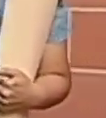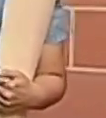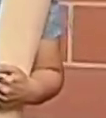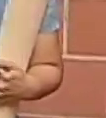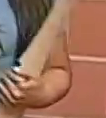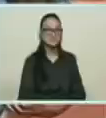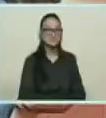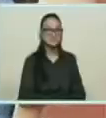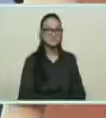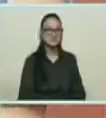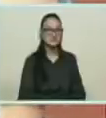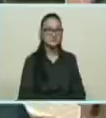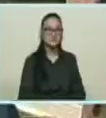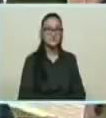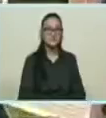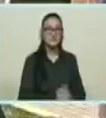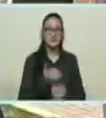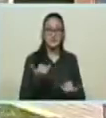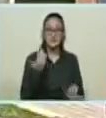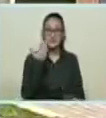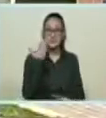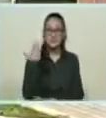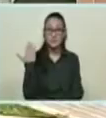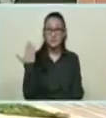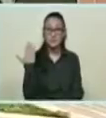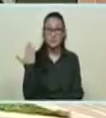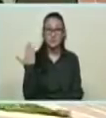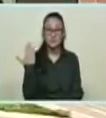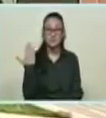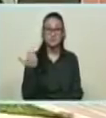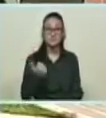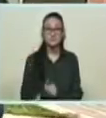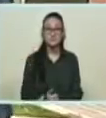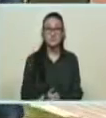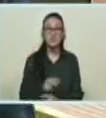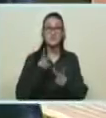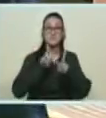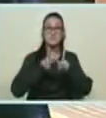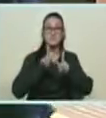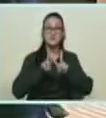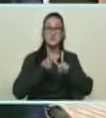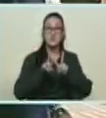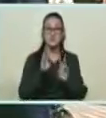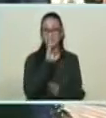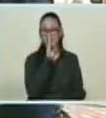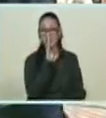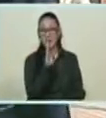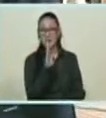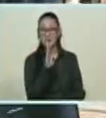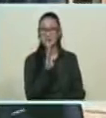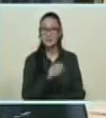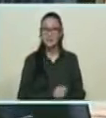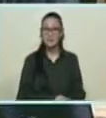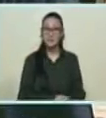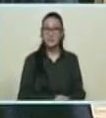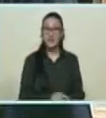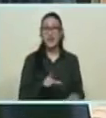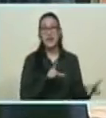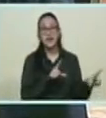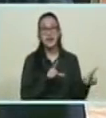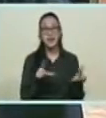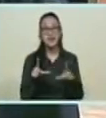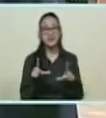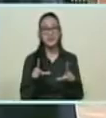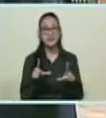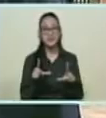Urguelle. Bueno, me dicen que hay un pase, ¿verdad? De la Gran Misión Vivienda Venezuela. ¿Estamos listos en el pase